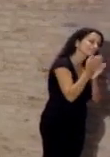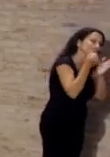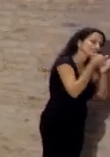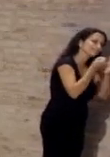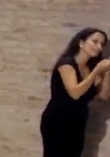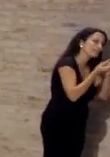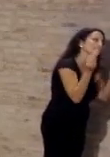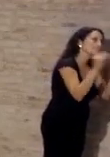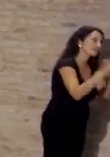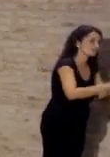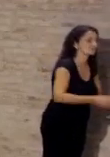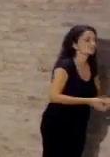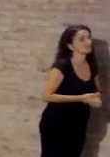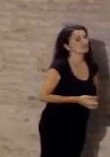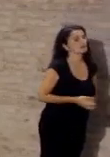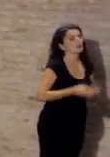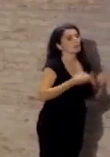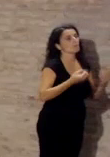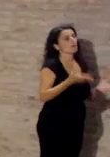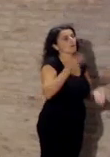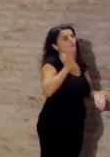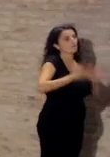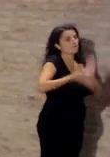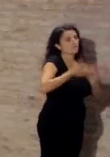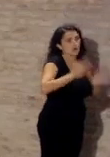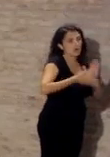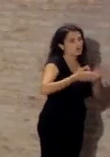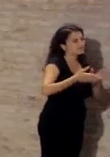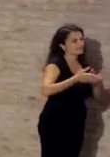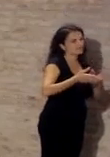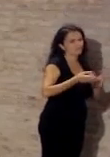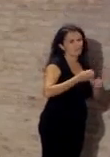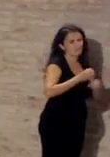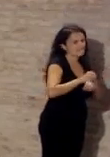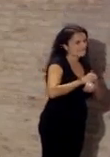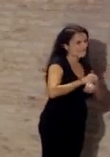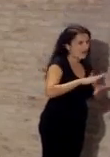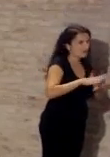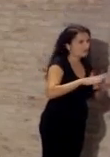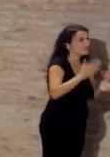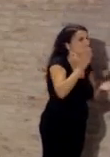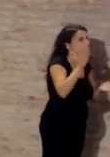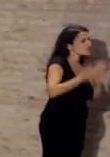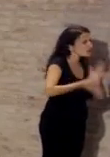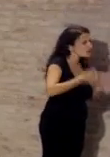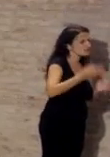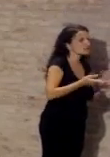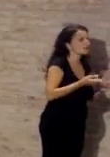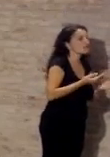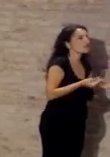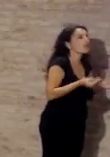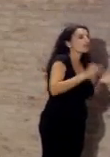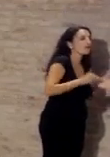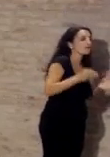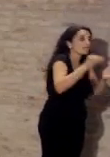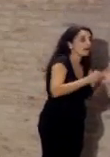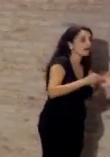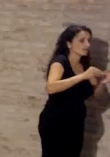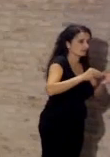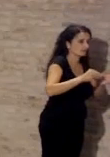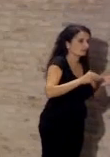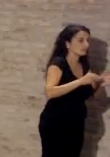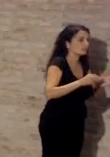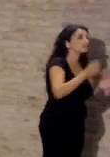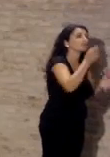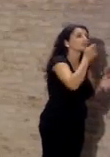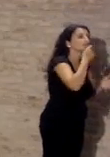porque como decía cei la violencia se recrudece y se recrudece y se revictimiza dentro de